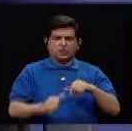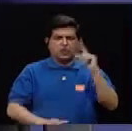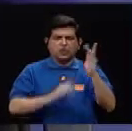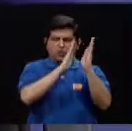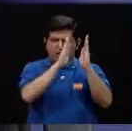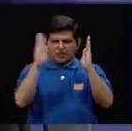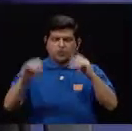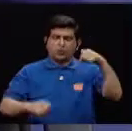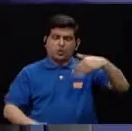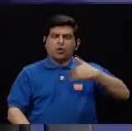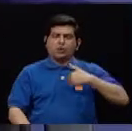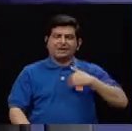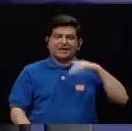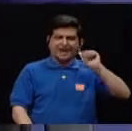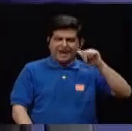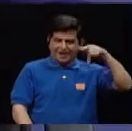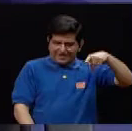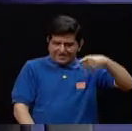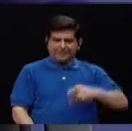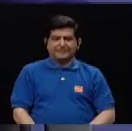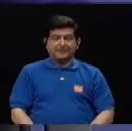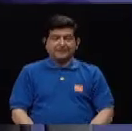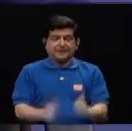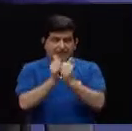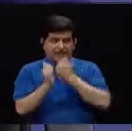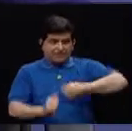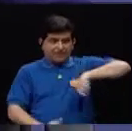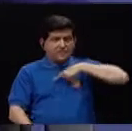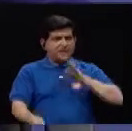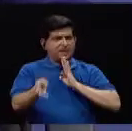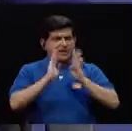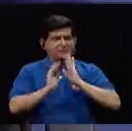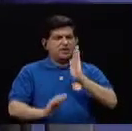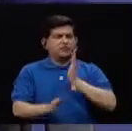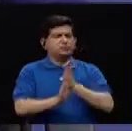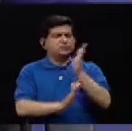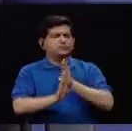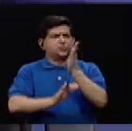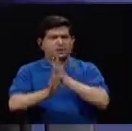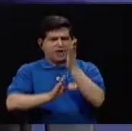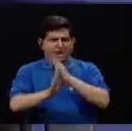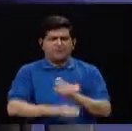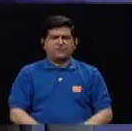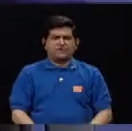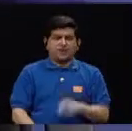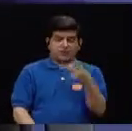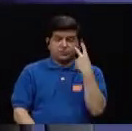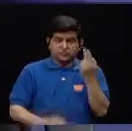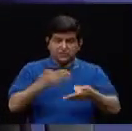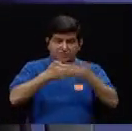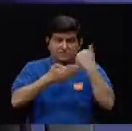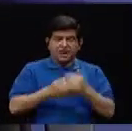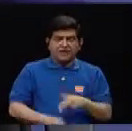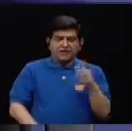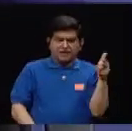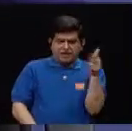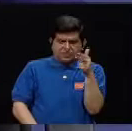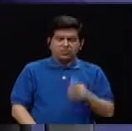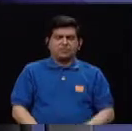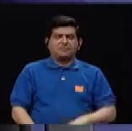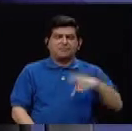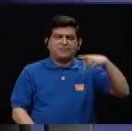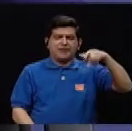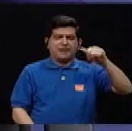Continuamos el lunes de Cinemateca, hoy tenemos a Alejandra Portillo aquí con nosotros conversando sobre su carrera y bueno, ustedes la acaban de ver en imágenes tanto